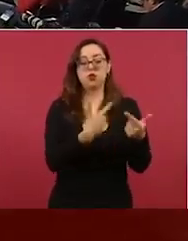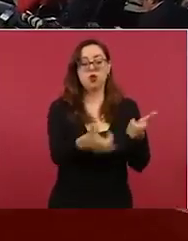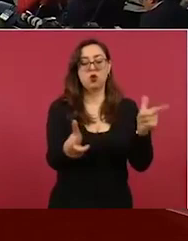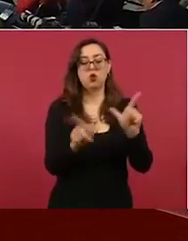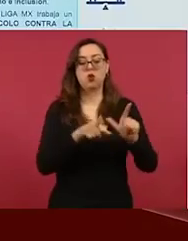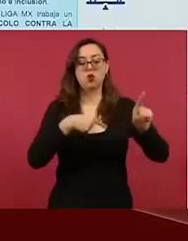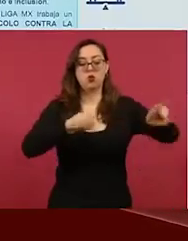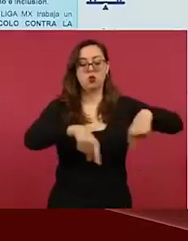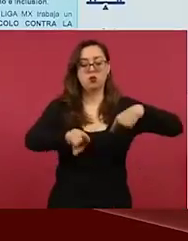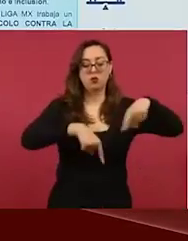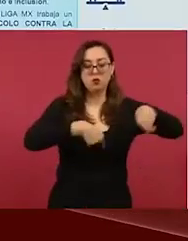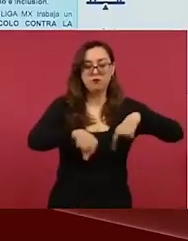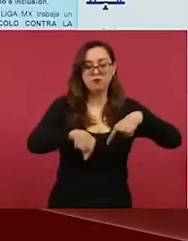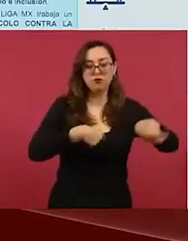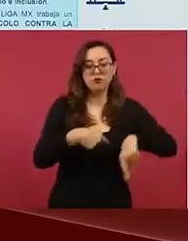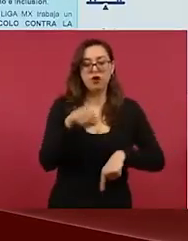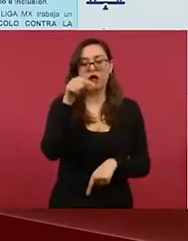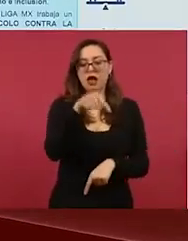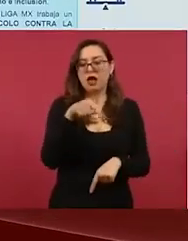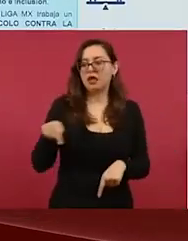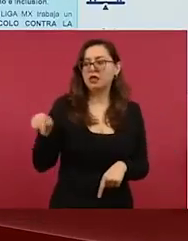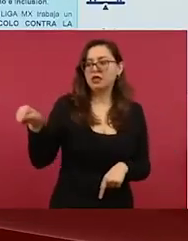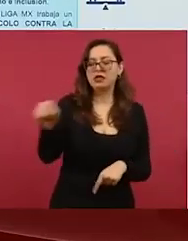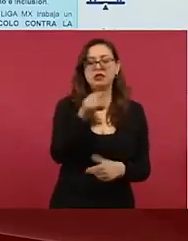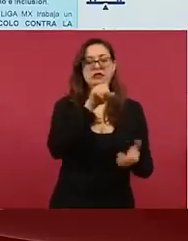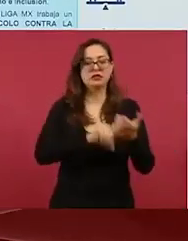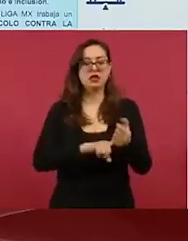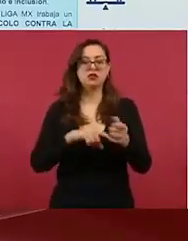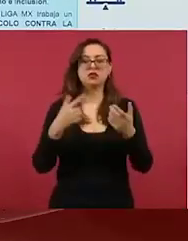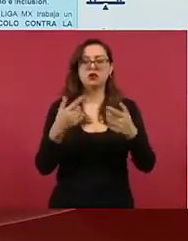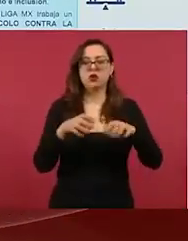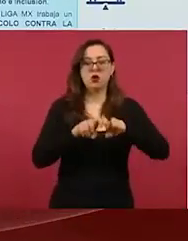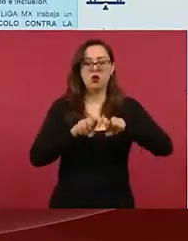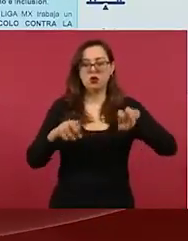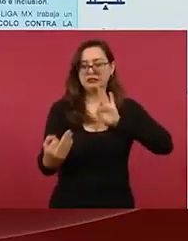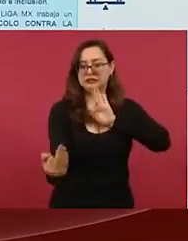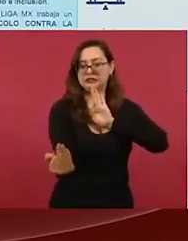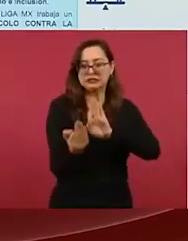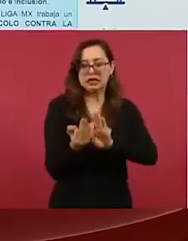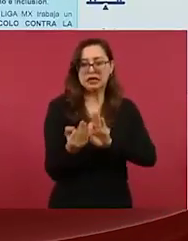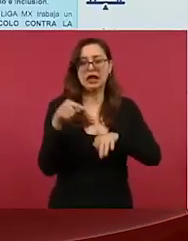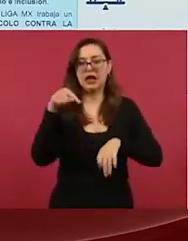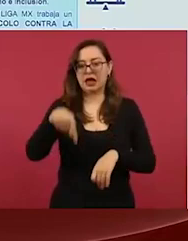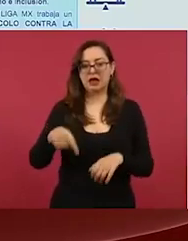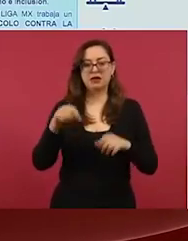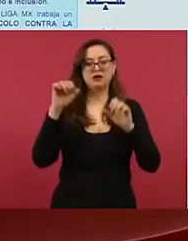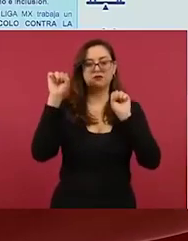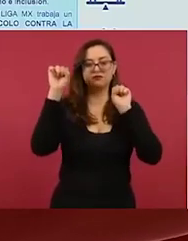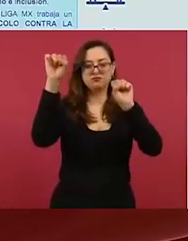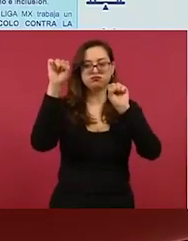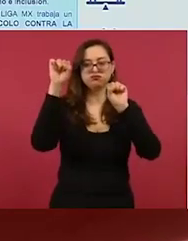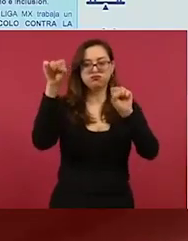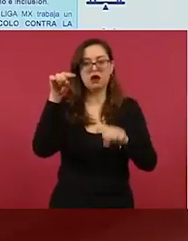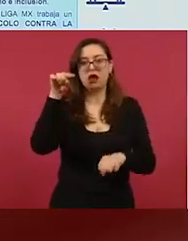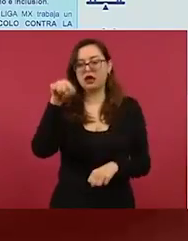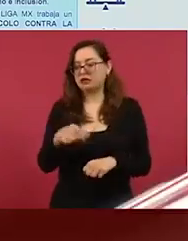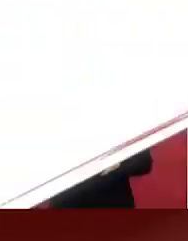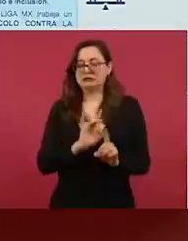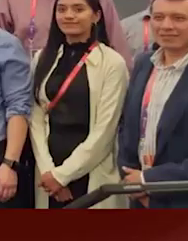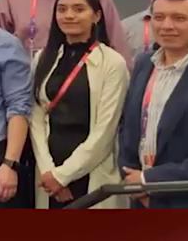no solo por los hechos de violencia en el Corregidora, sino también por la identificación de actos irregulares en el fútbol profesional de